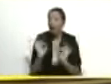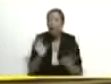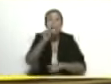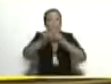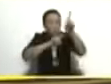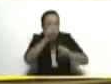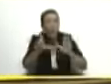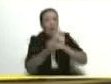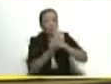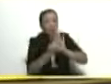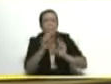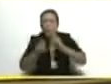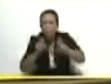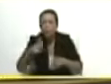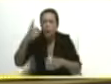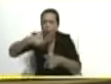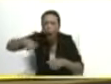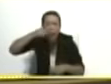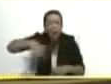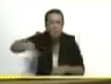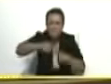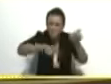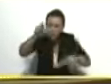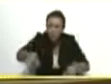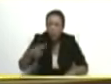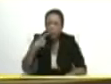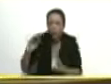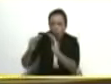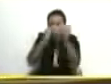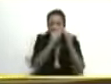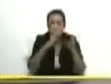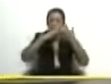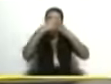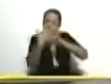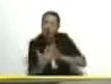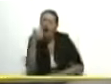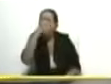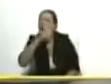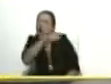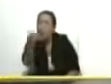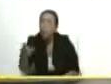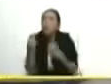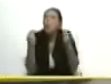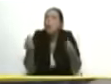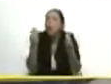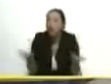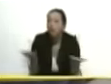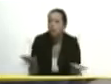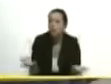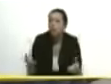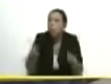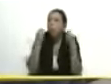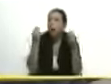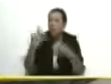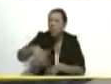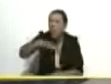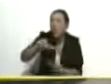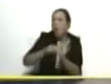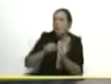Consultar las leyes con el pueblo, en asamblea, en el barrio. ¿Cuándo?